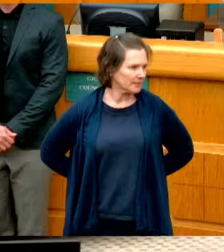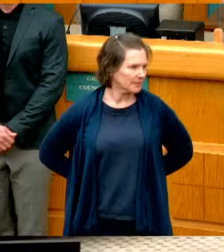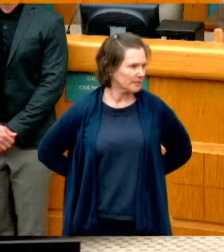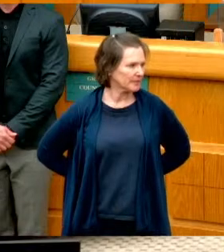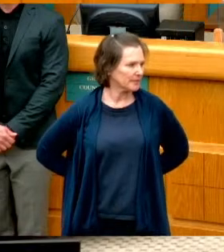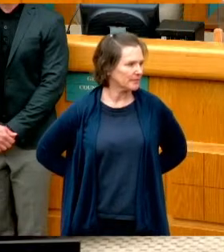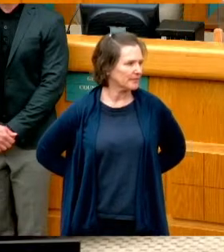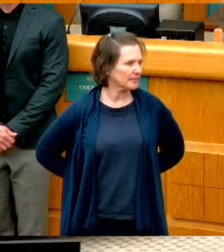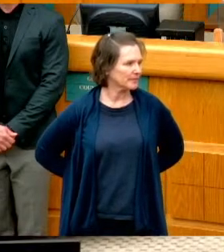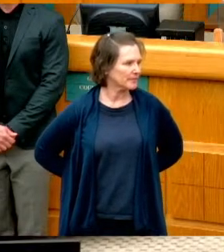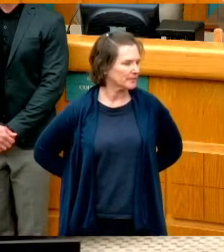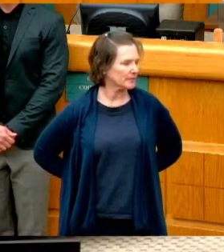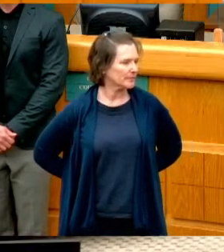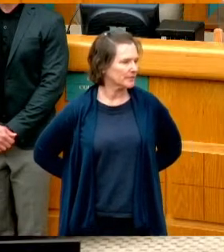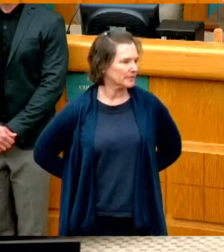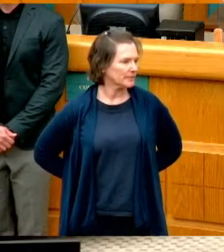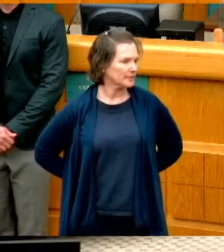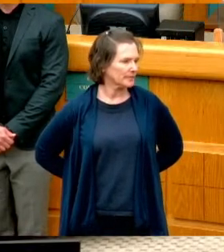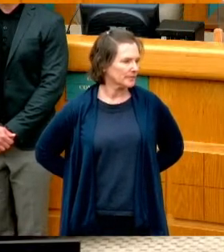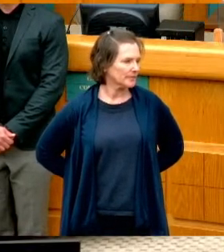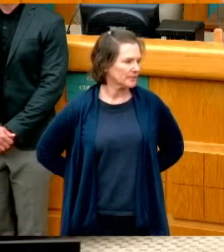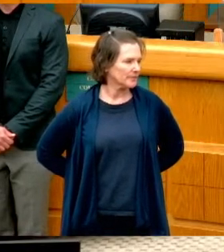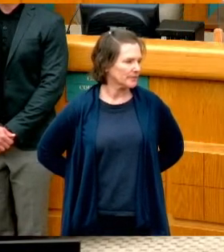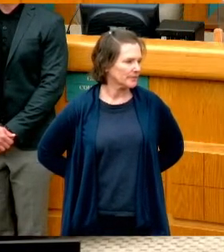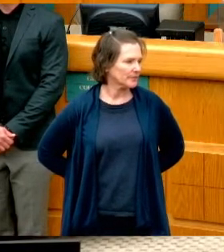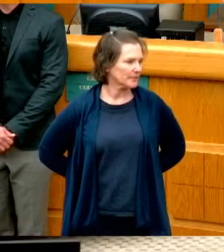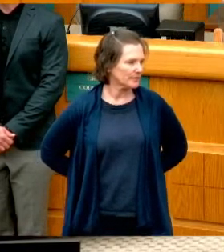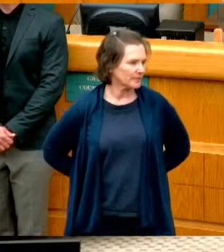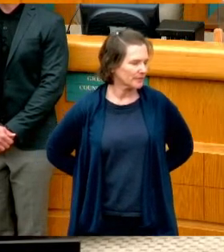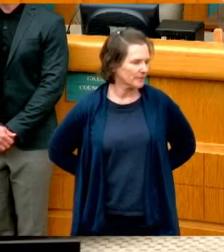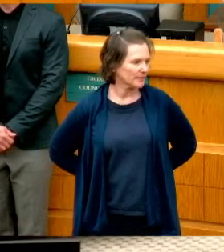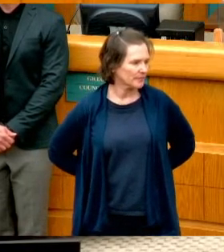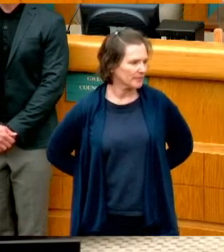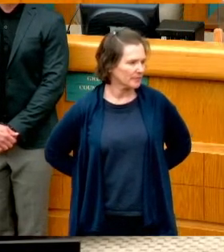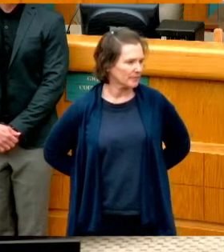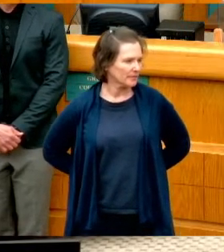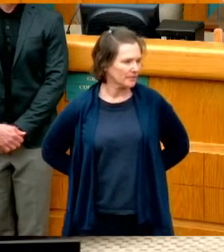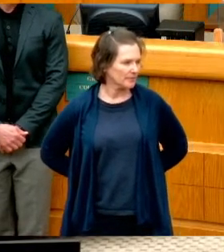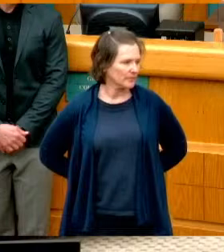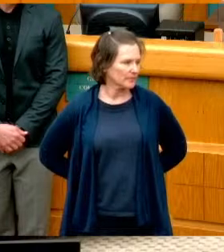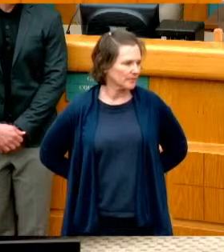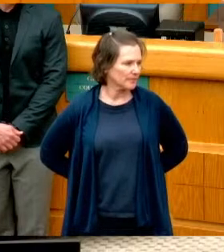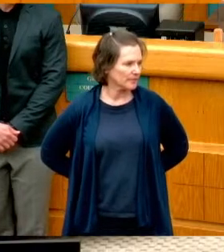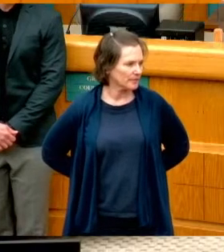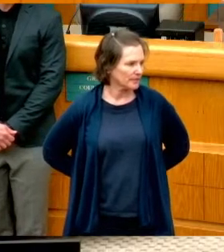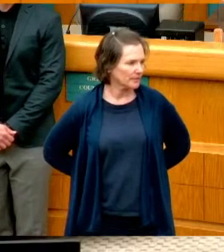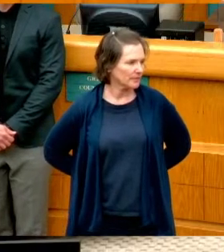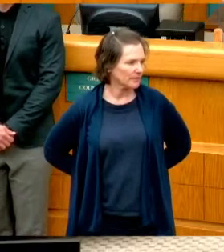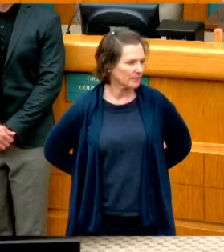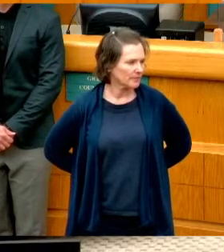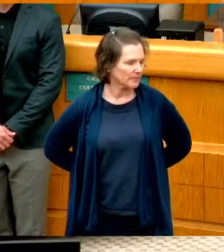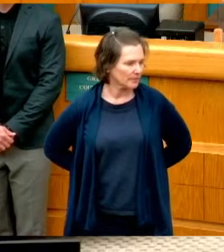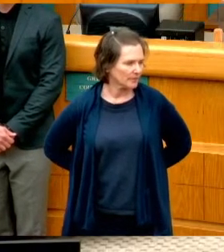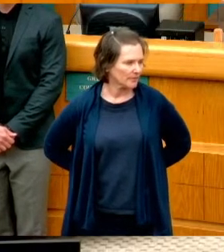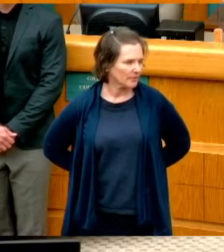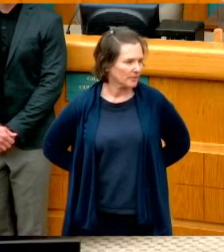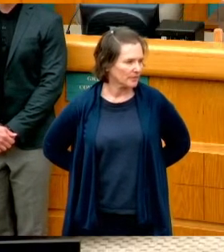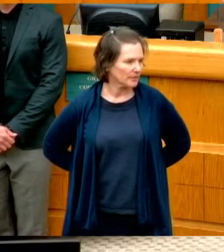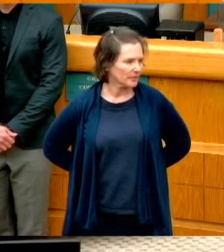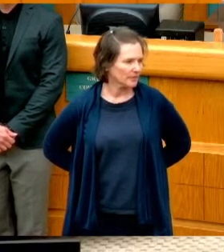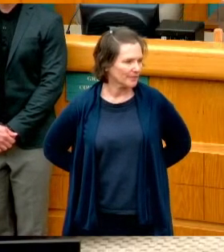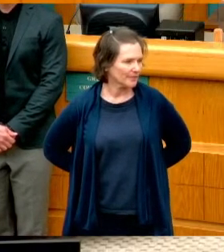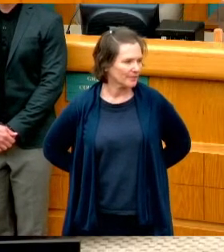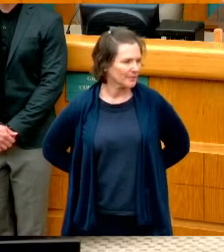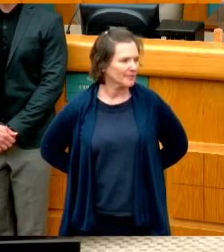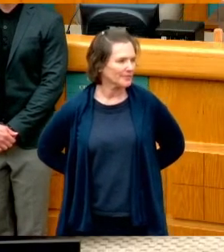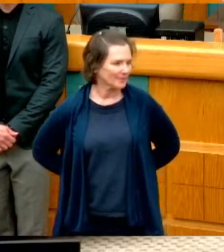continuar el uso de cubrebocas y la toma de temperatura en todas las instalaciones de la ciudad. Y la razón es la misma, la seguridad de los empleados y de todos